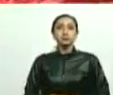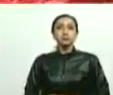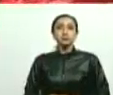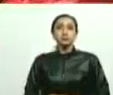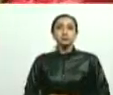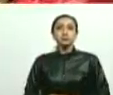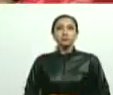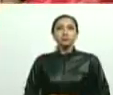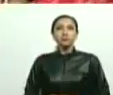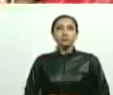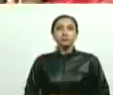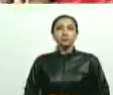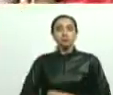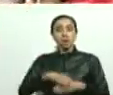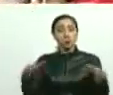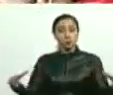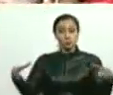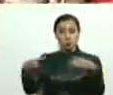Hablar solo de esa cantidad,